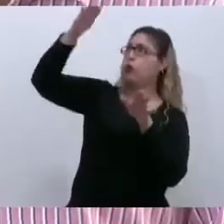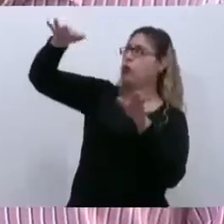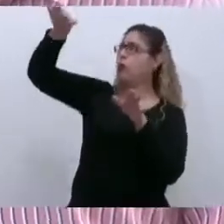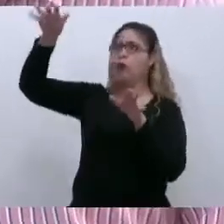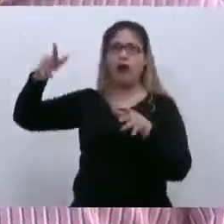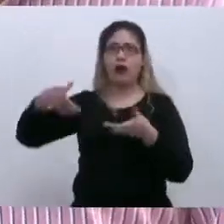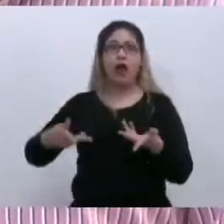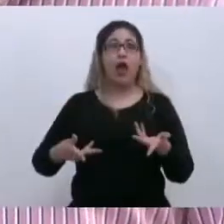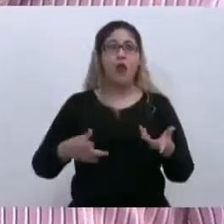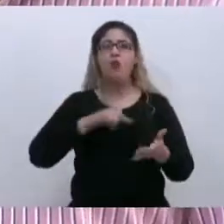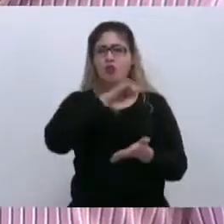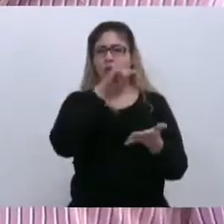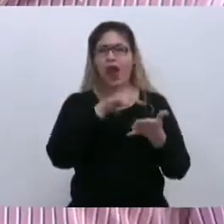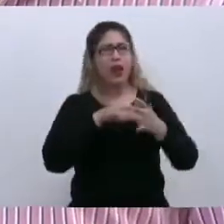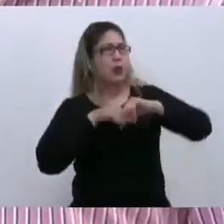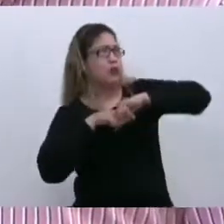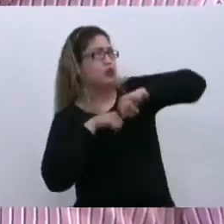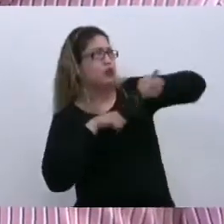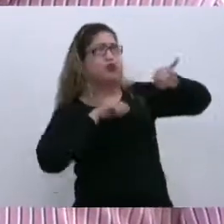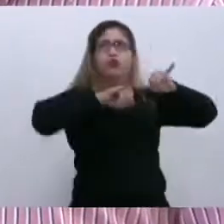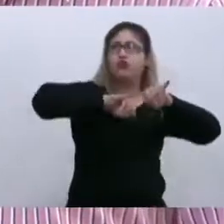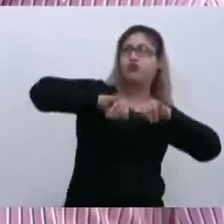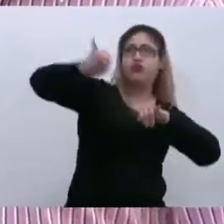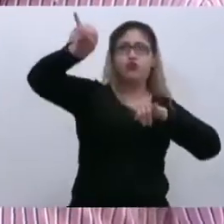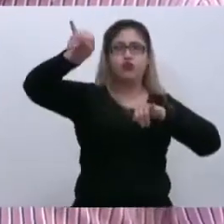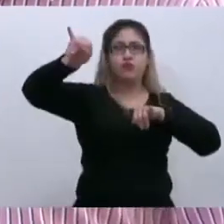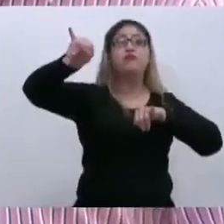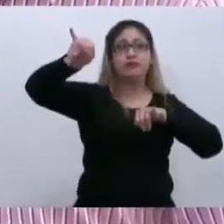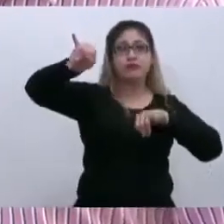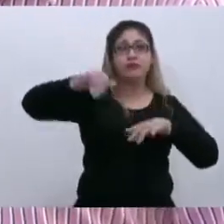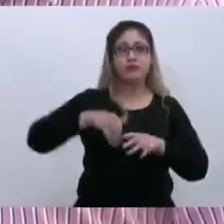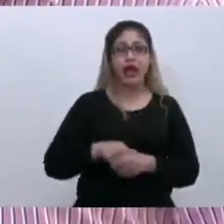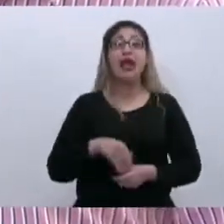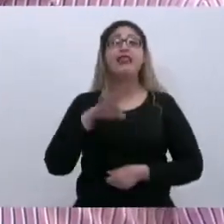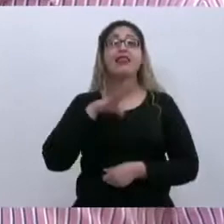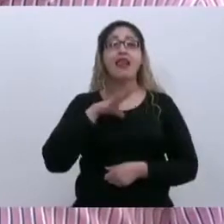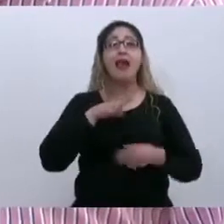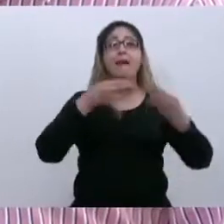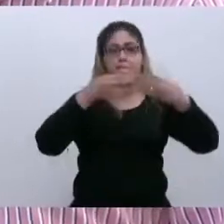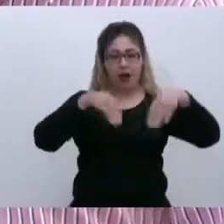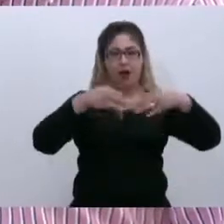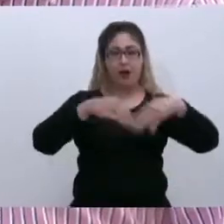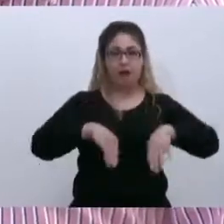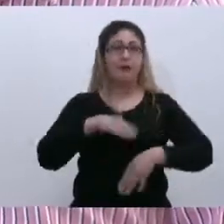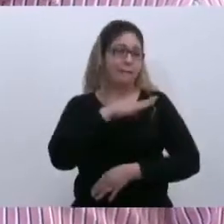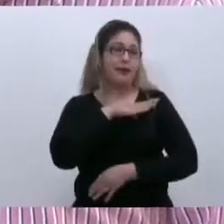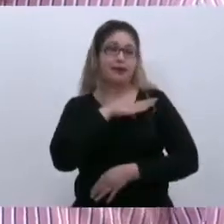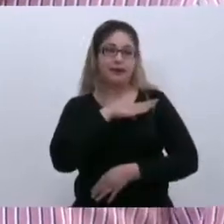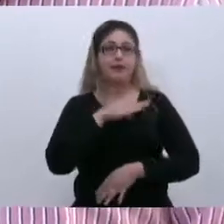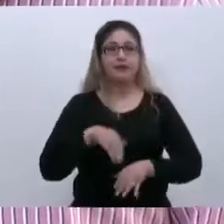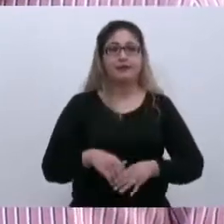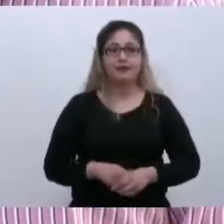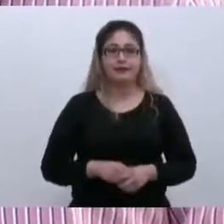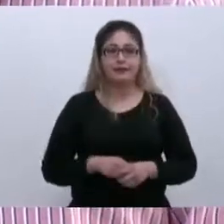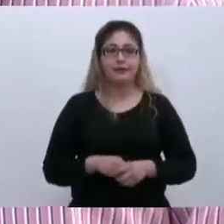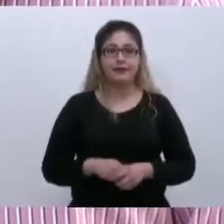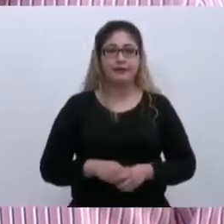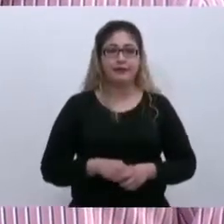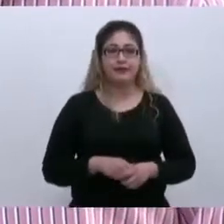en los lugares más apartados, tengan un banco del bienestar y